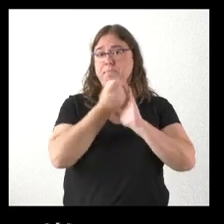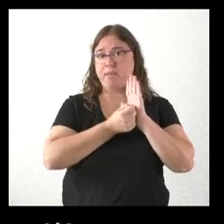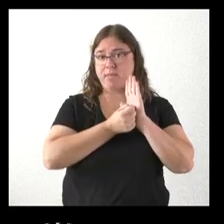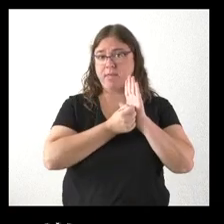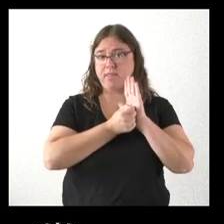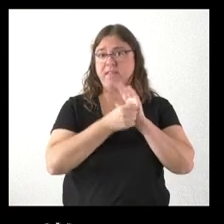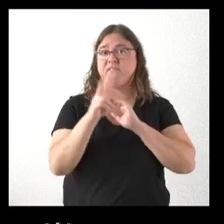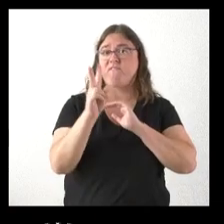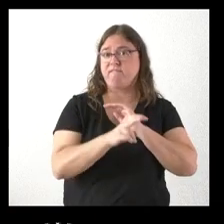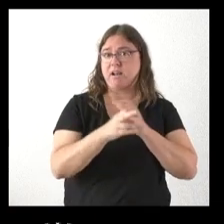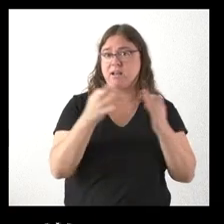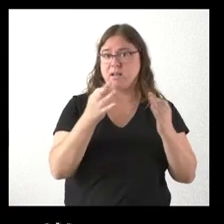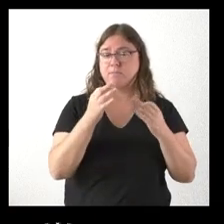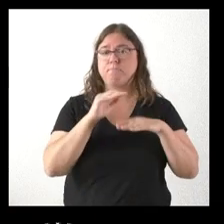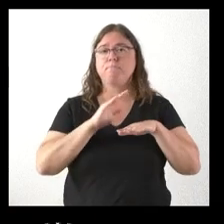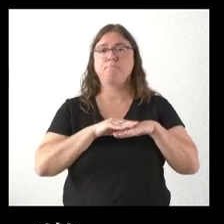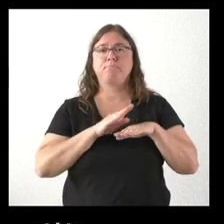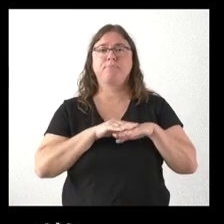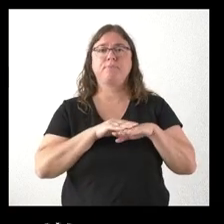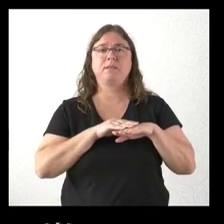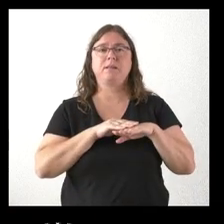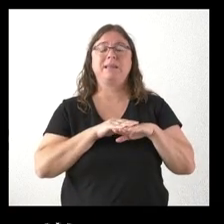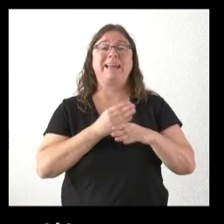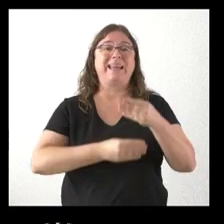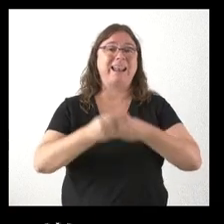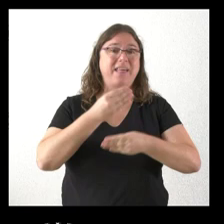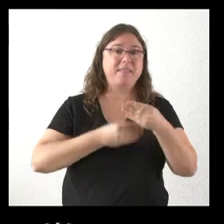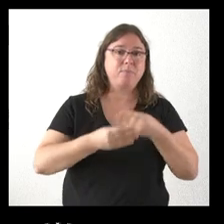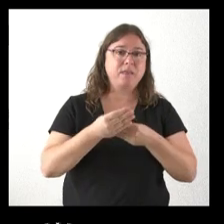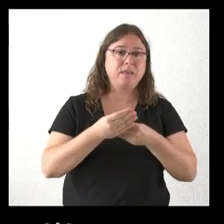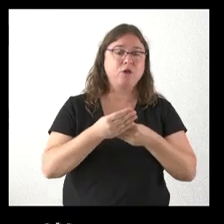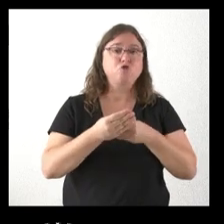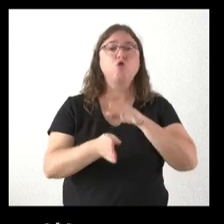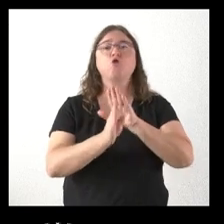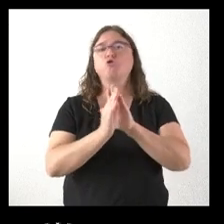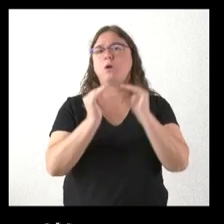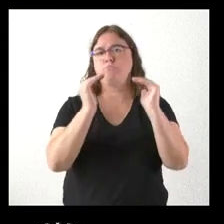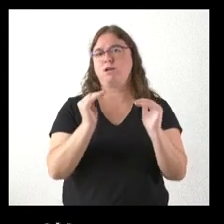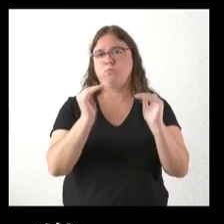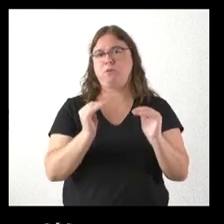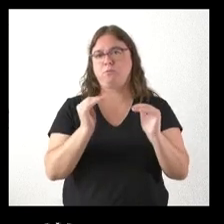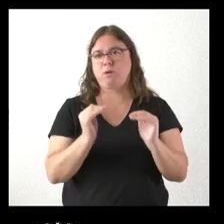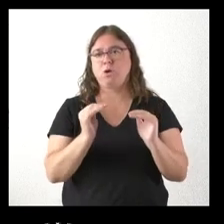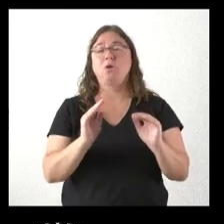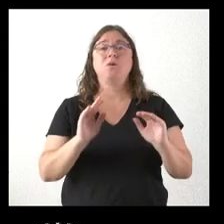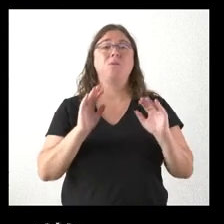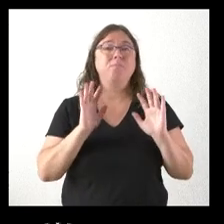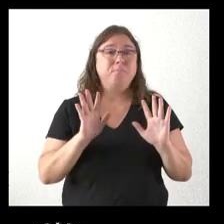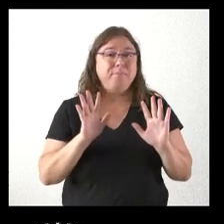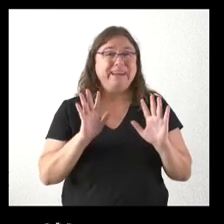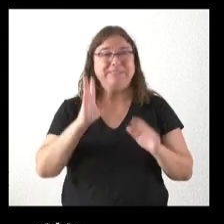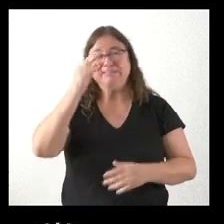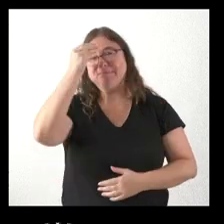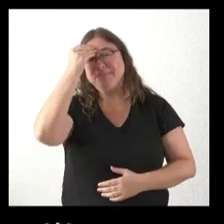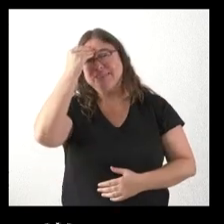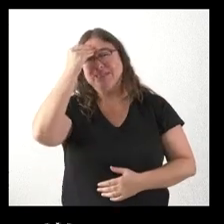lo que sirve es para que el número de nacimientos siga siendo inferior Pero sería entiendo que entienden